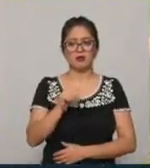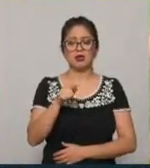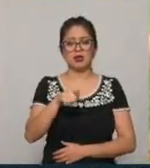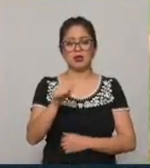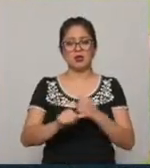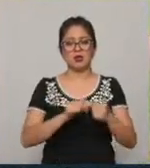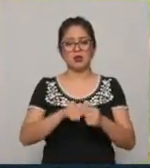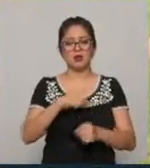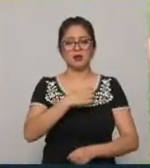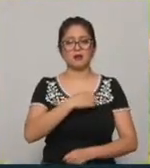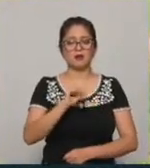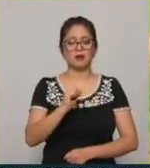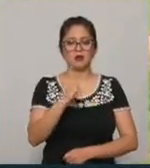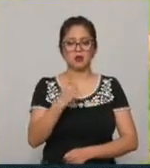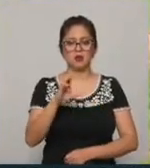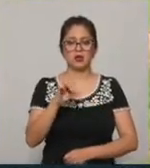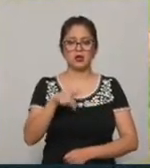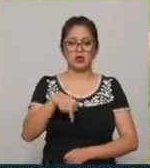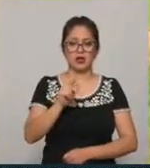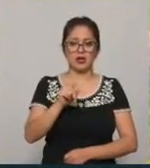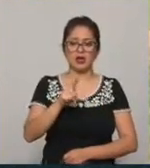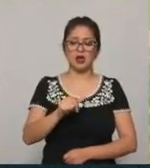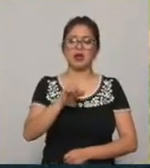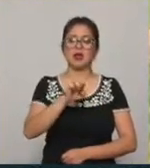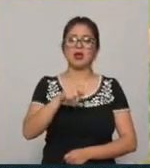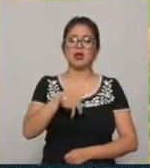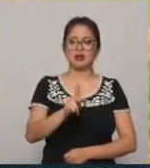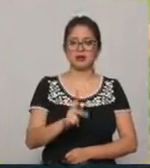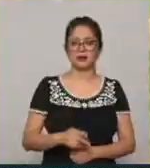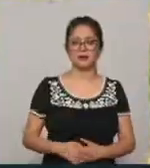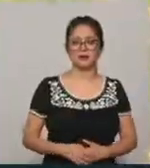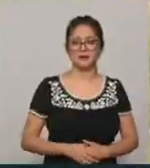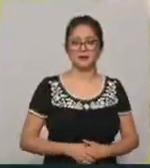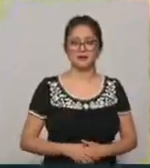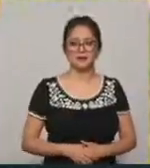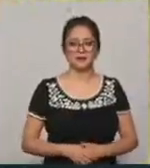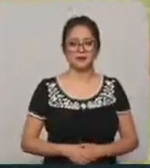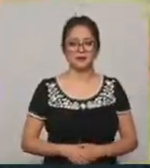Canina. Para Capital 21, Carla Palacio Y Eric Salgado.